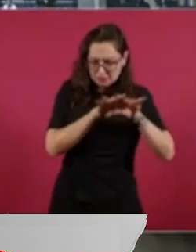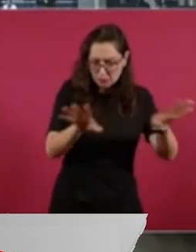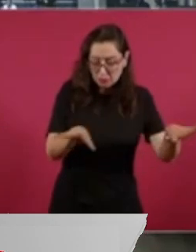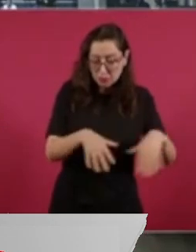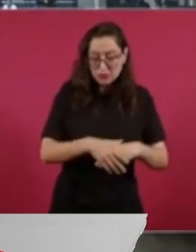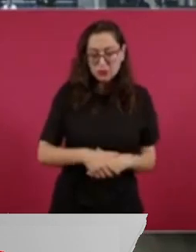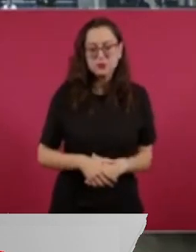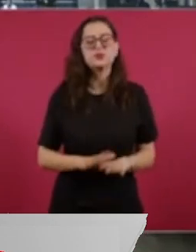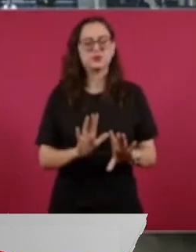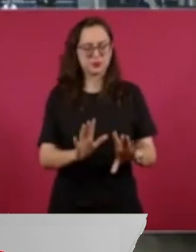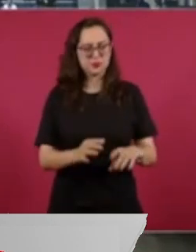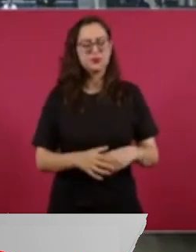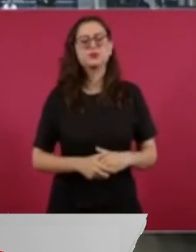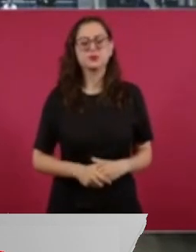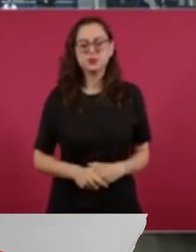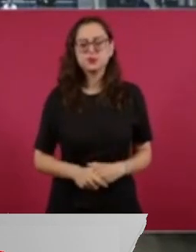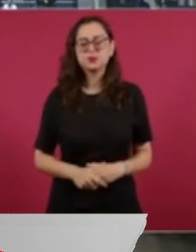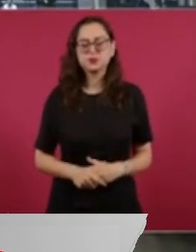Sí,